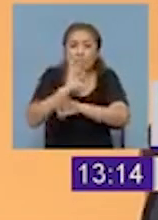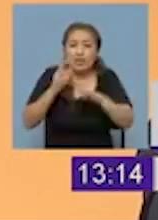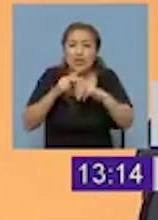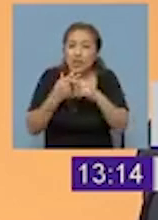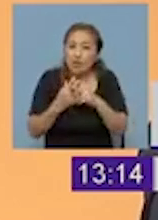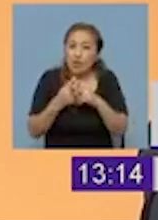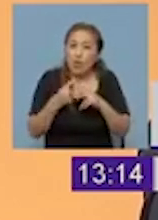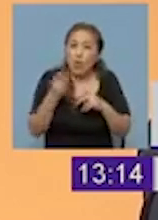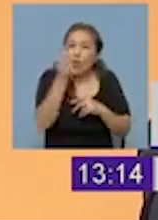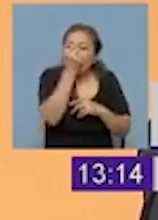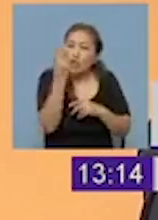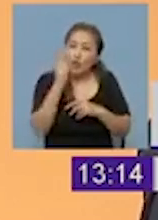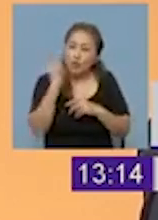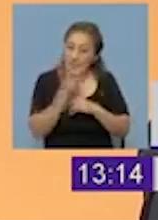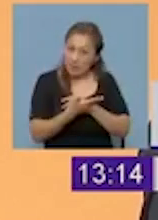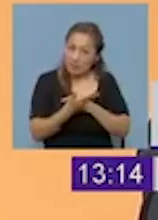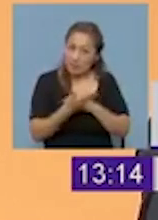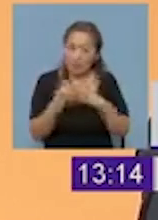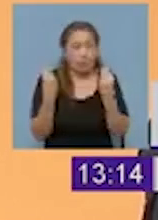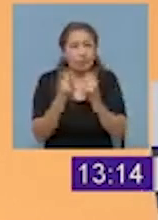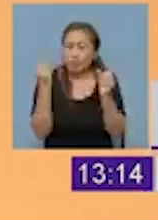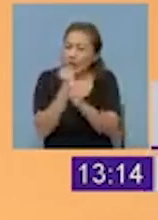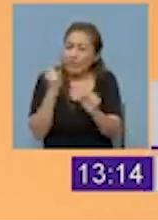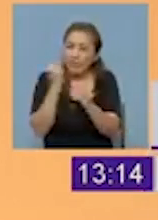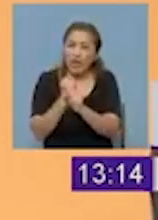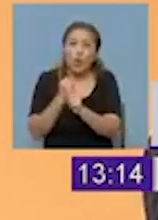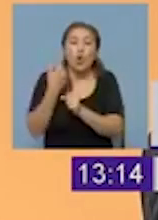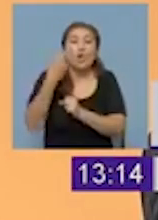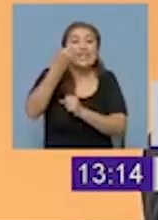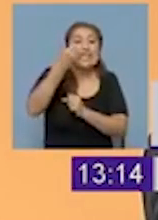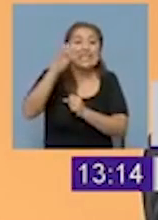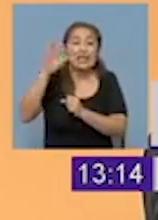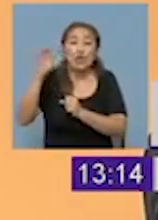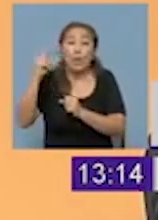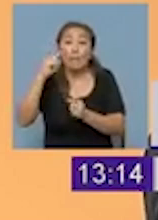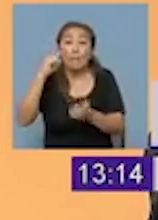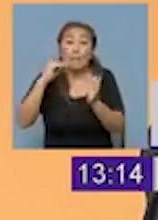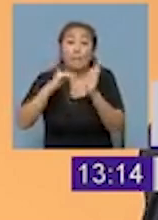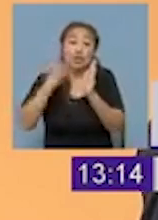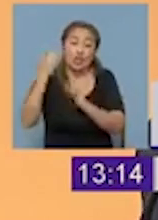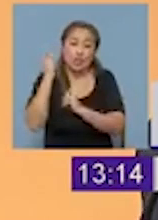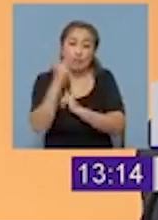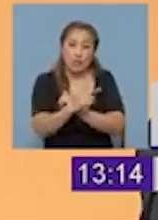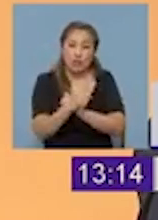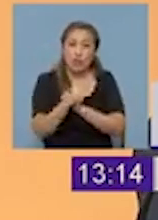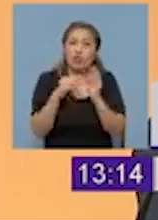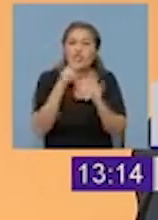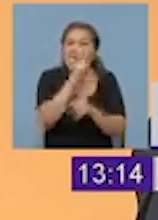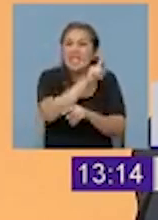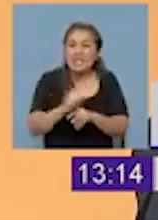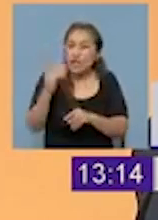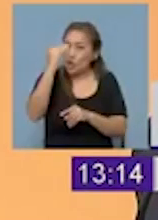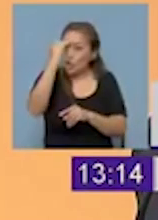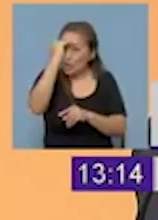todo esto se hizo en 22 meses realmente es mucho una inversión de casi 600 millones de pesos para mil 115 familias que son las que